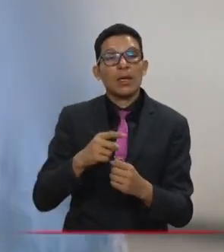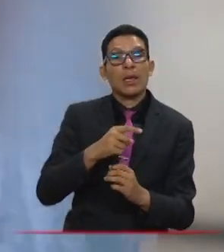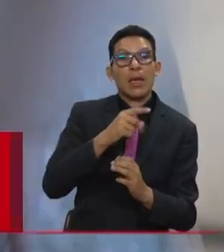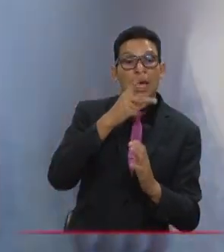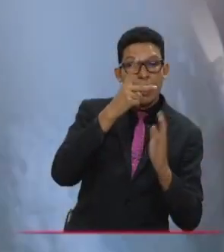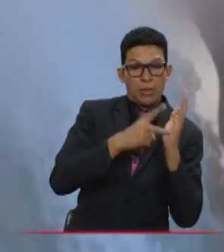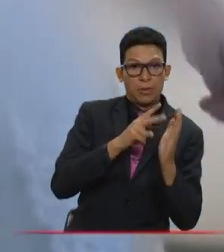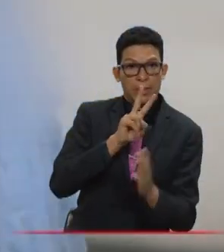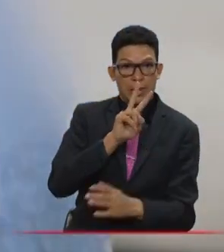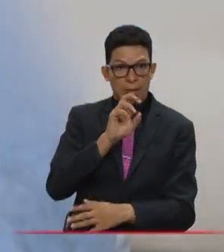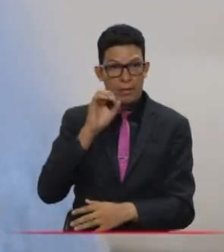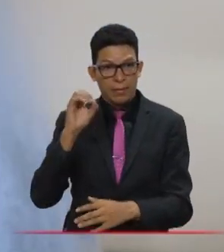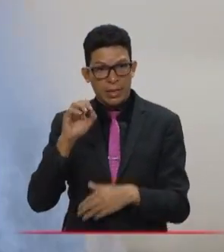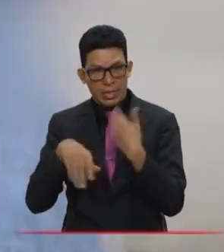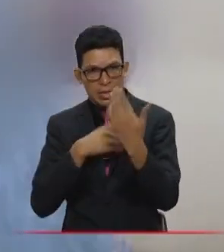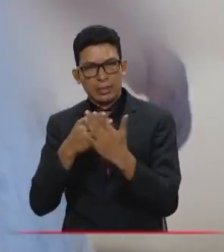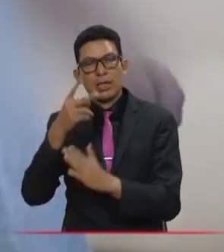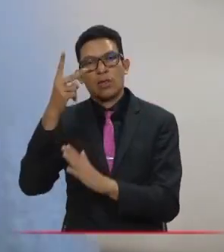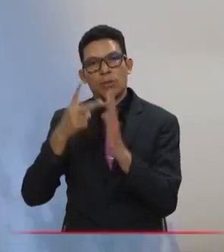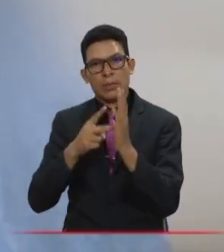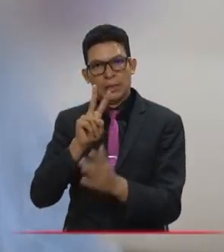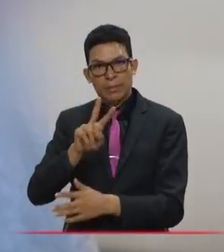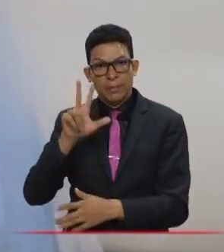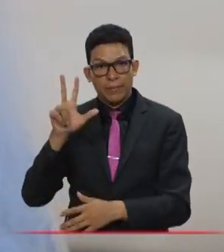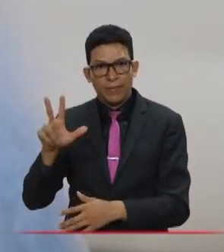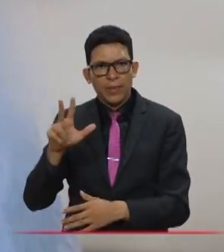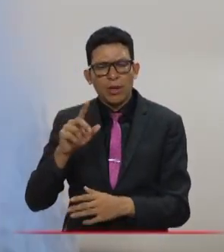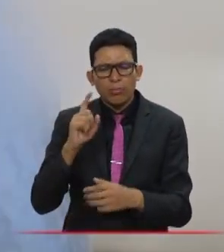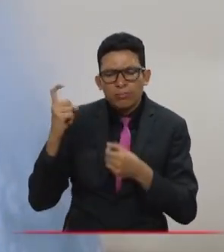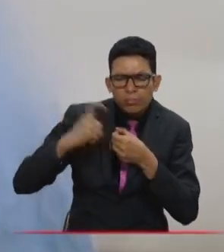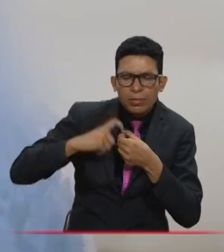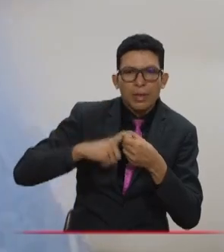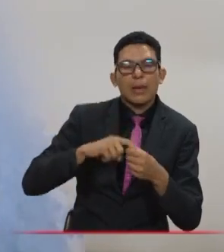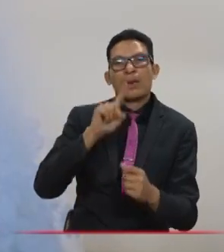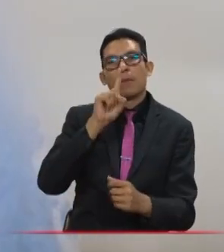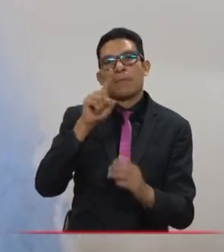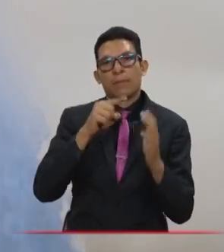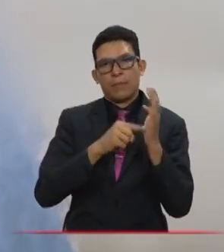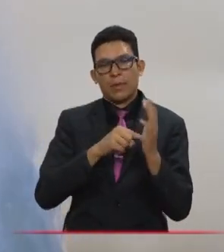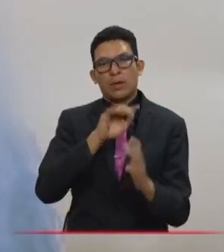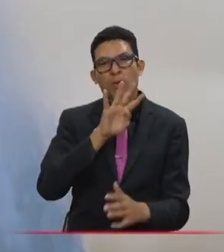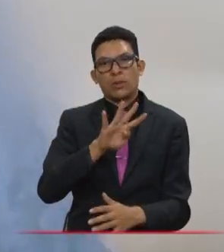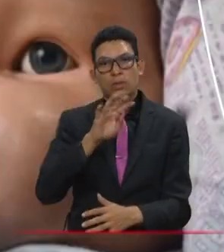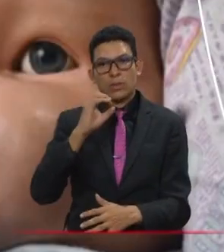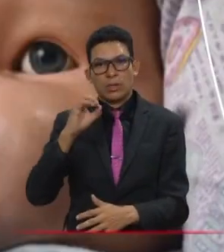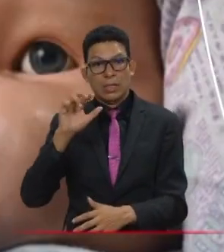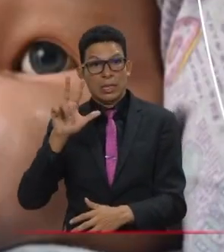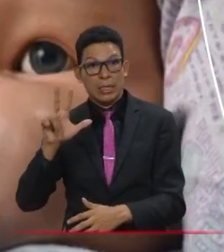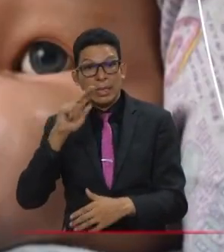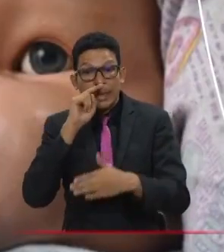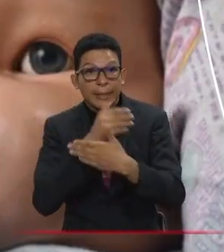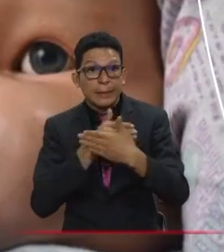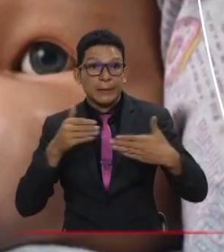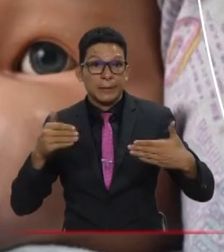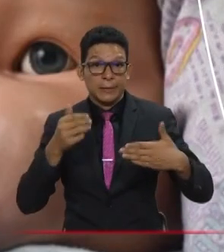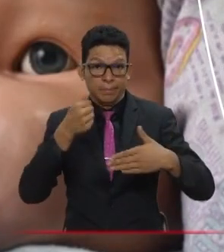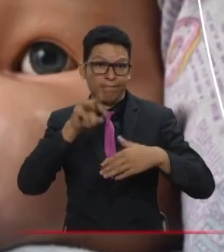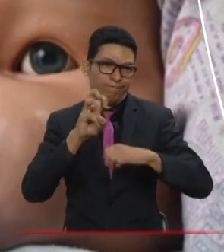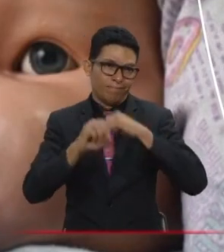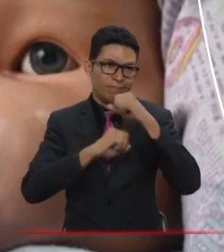2023 se han registrado en el país un total de 1403 matrimonios de menores de edad de estos